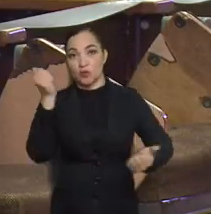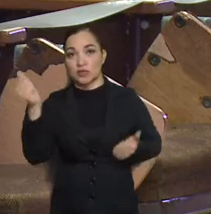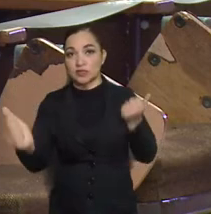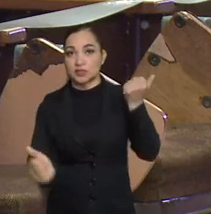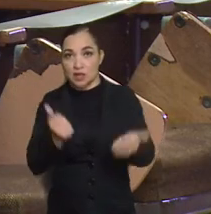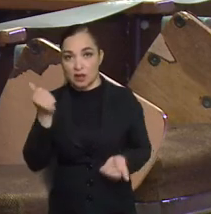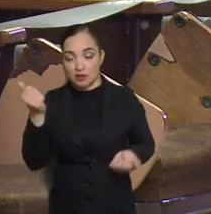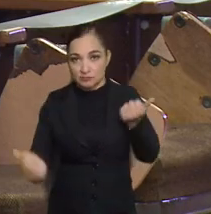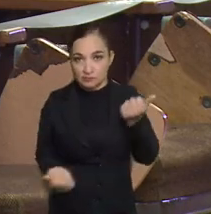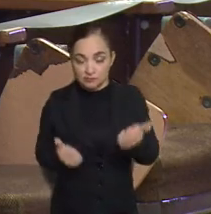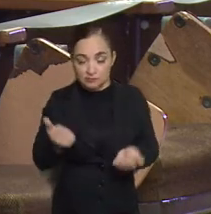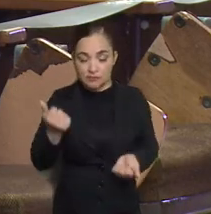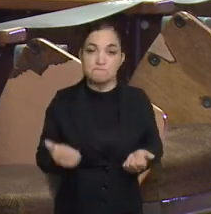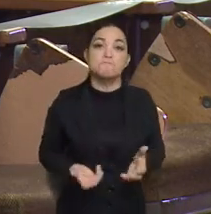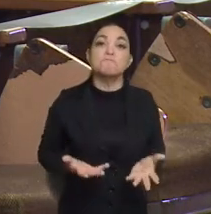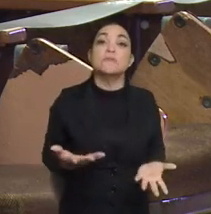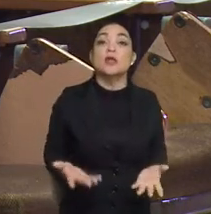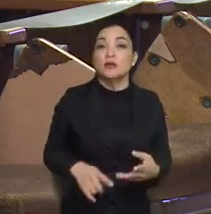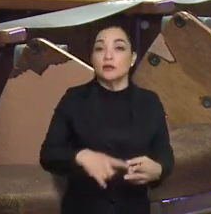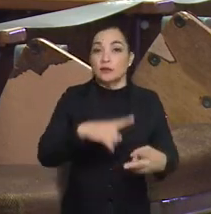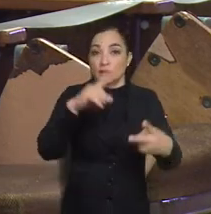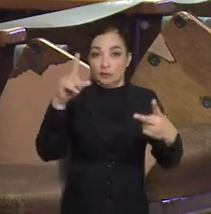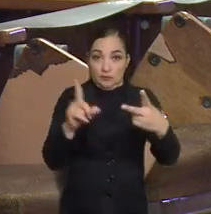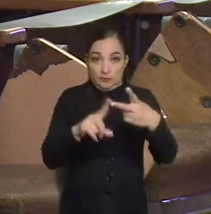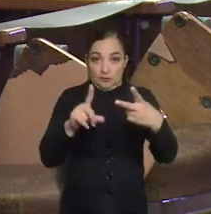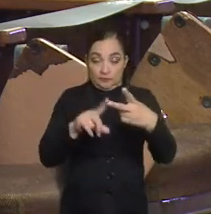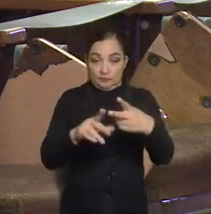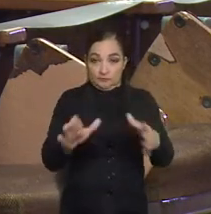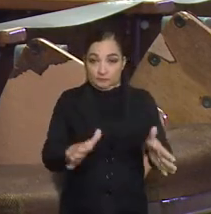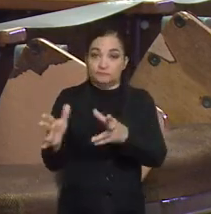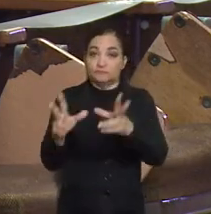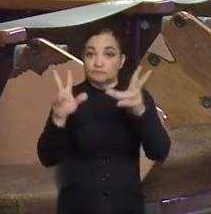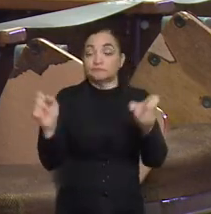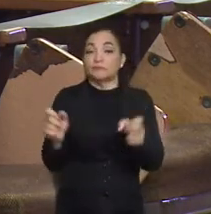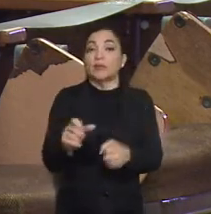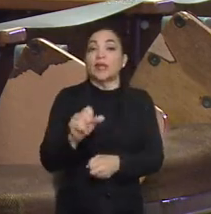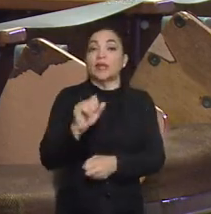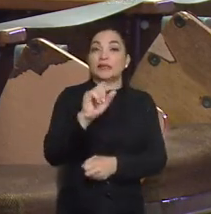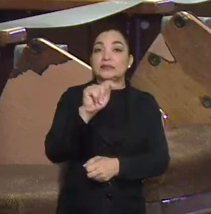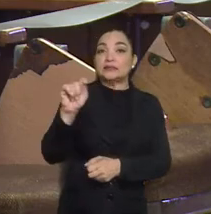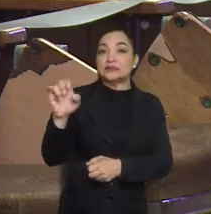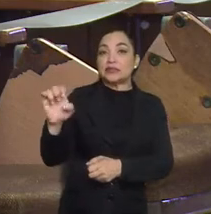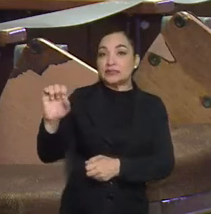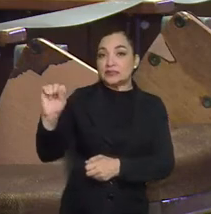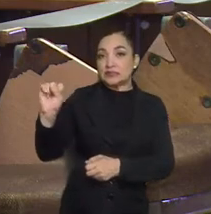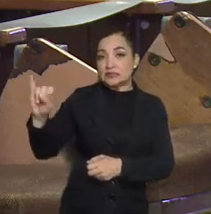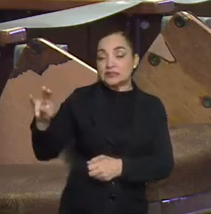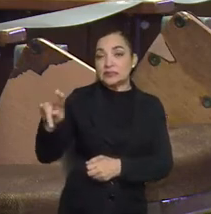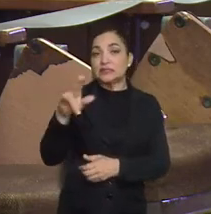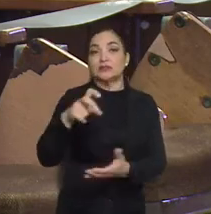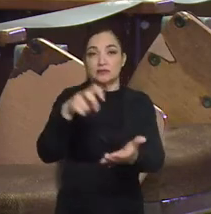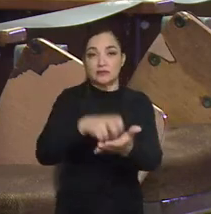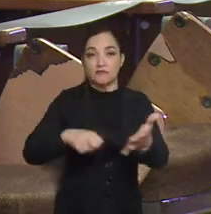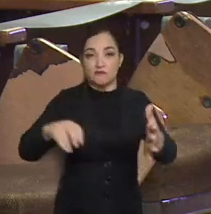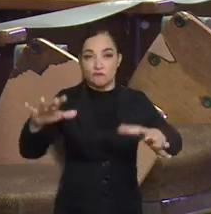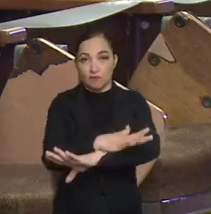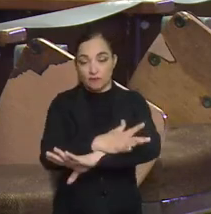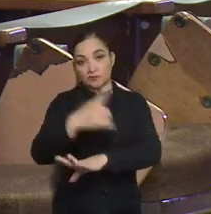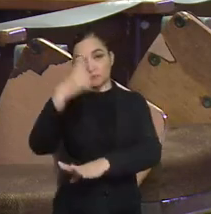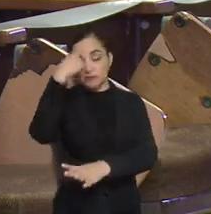situaciones. Y otra cosa, en Istecín se hizo unas reformas para